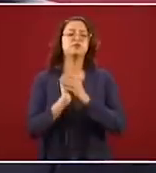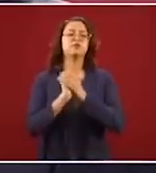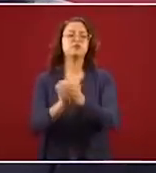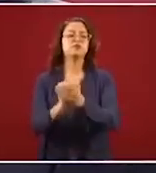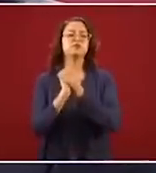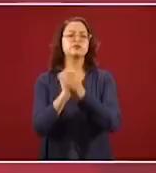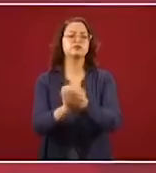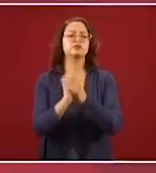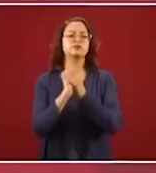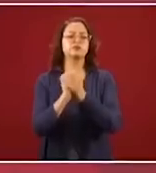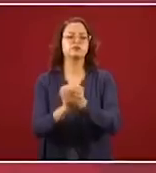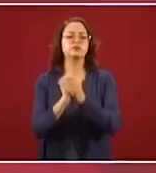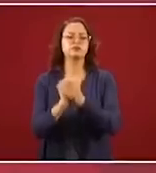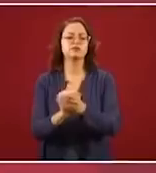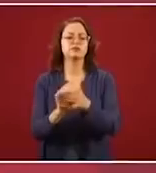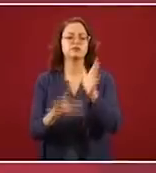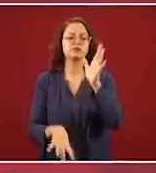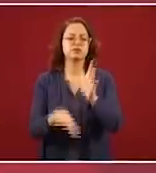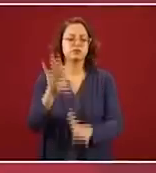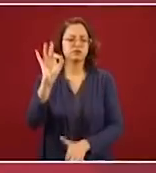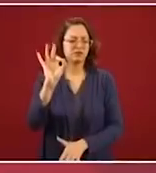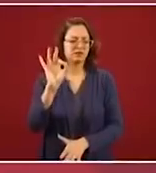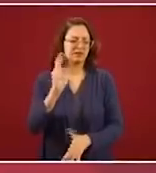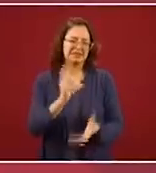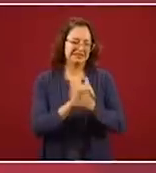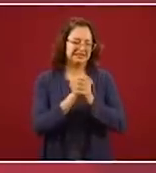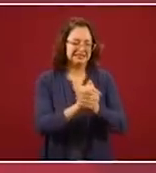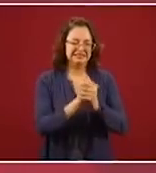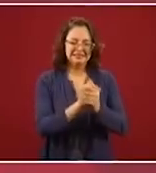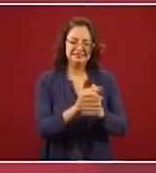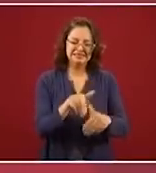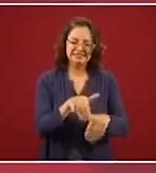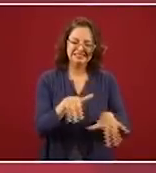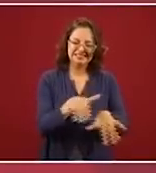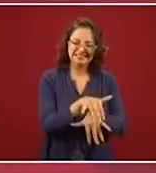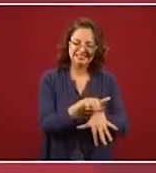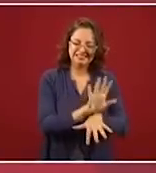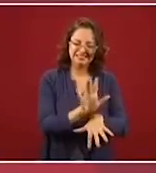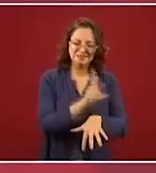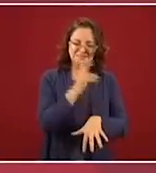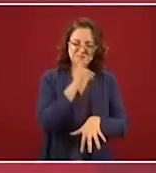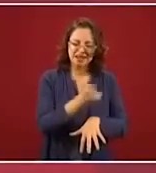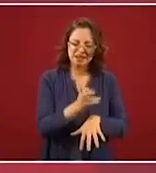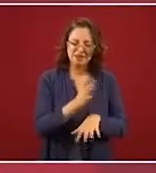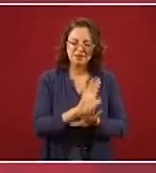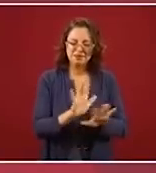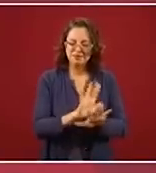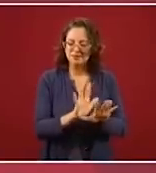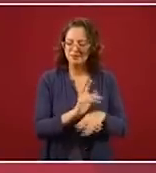sorteo, pero para decirlo más fino, porque si no